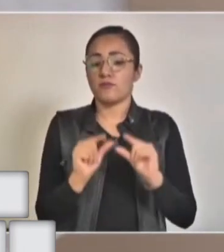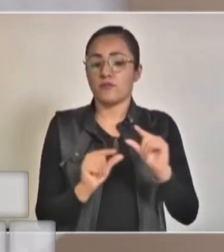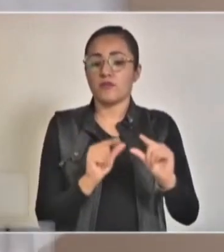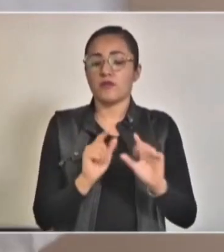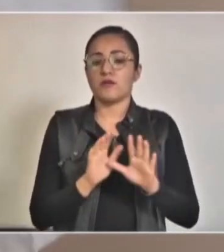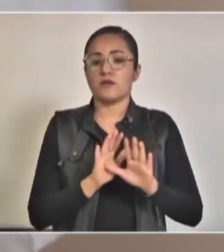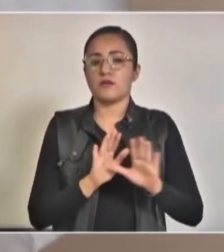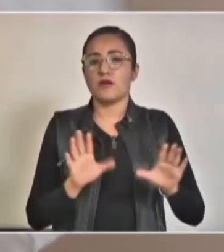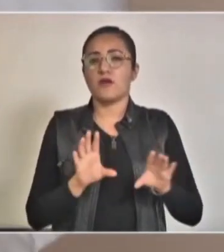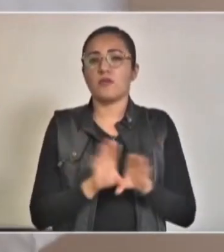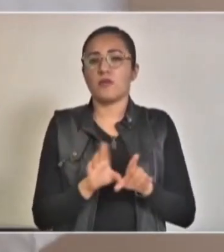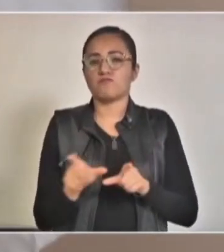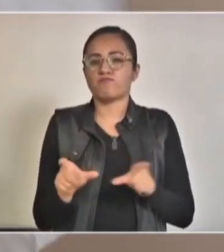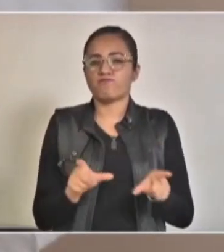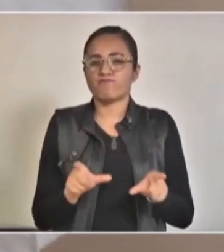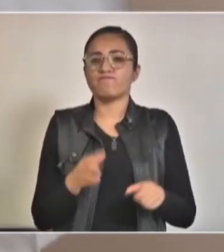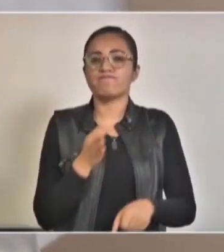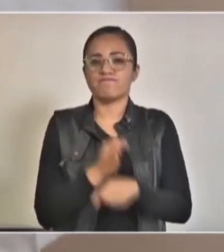la pandemia.